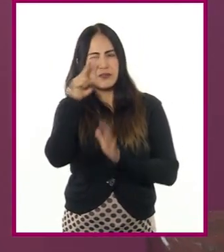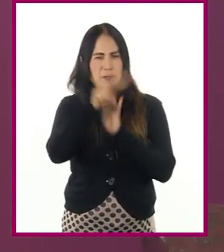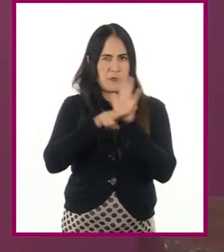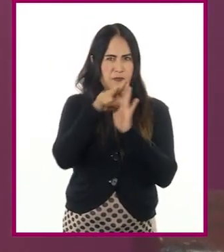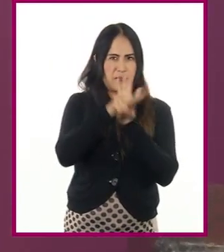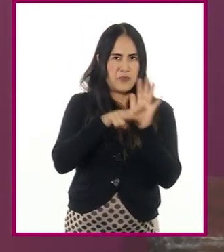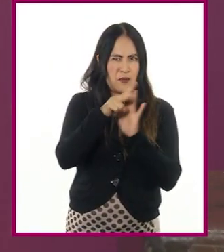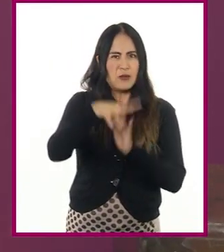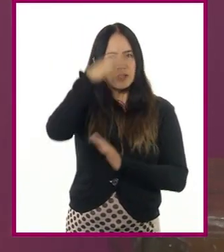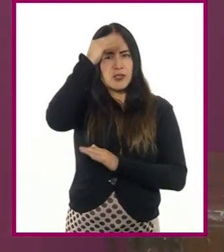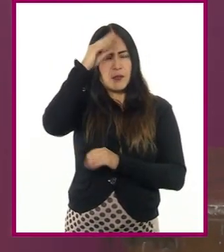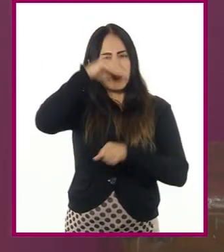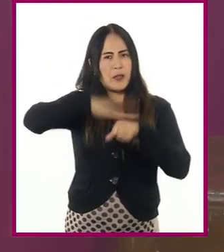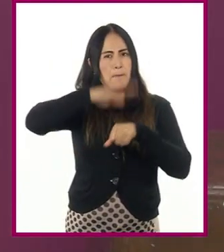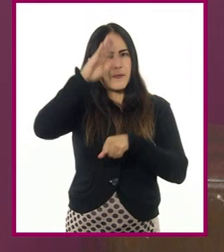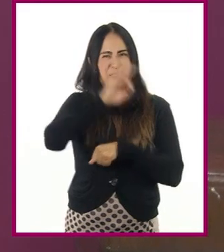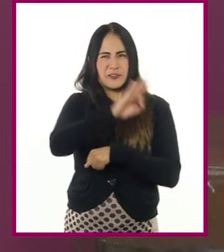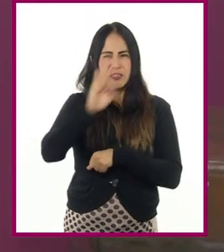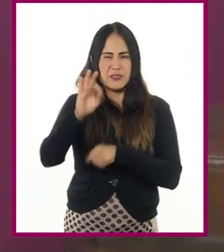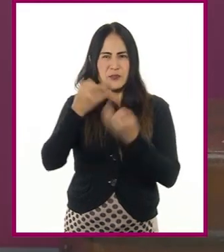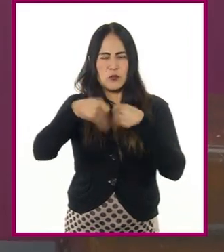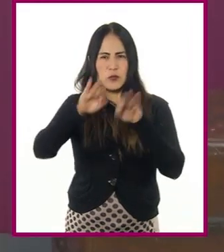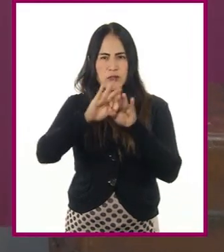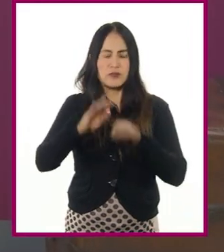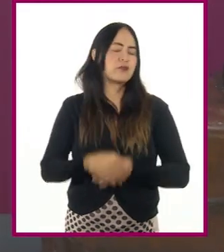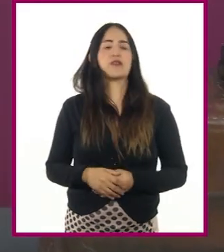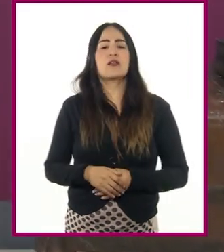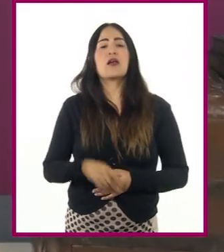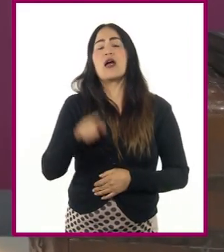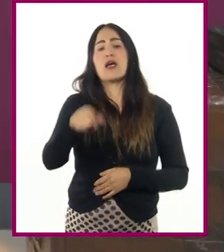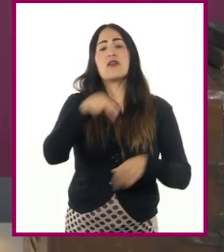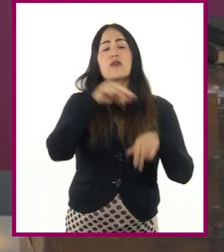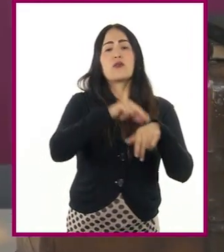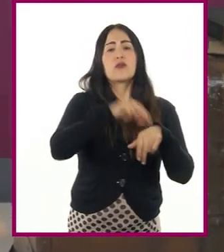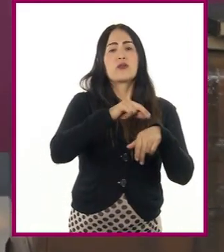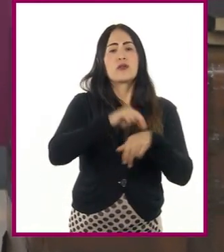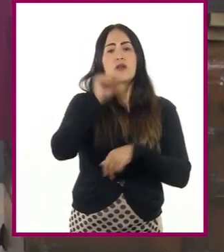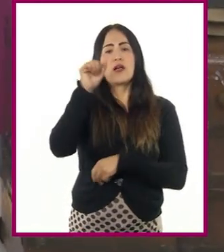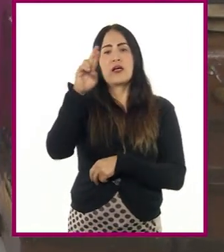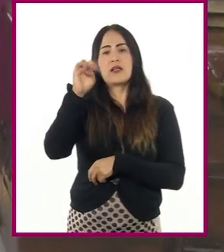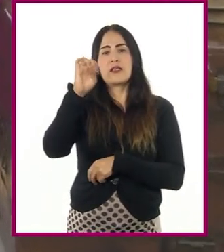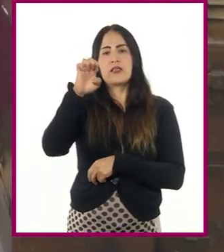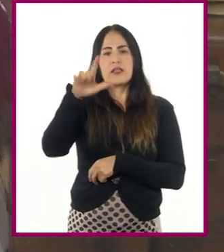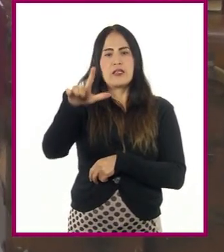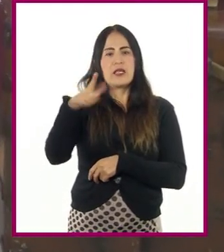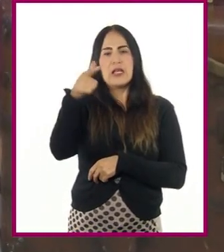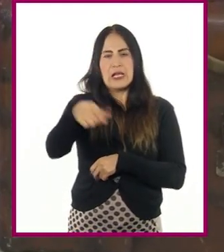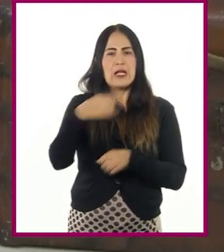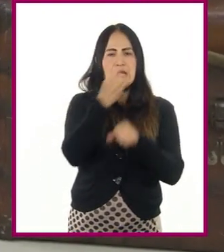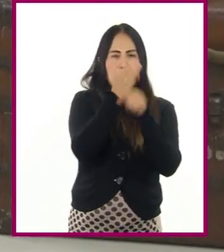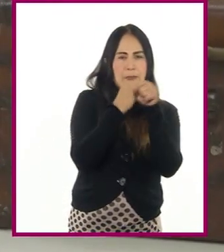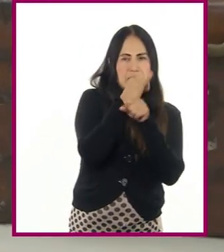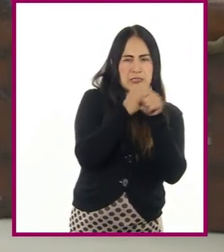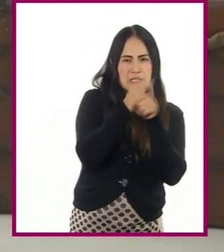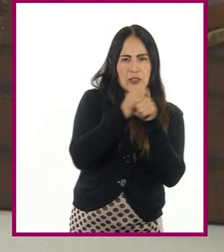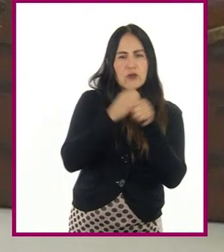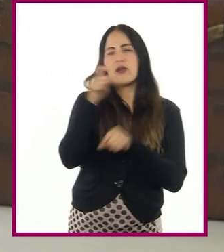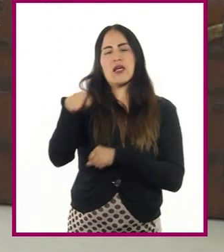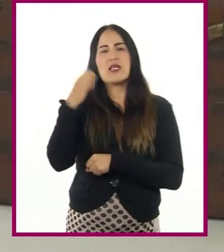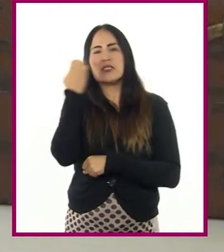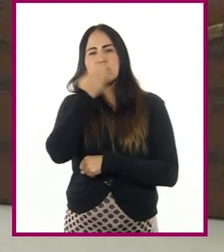el siguiente fragmento de una conferencia que dictó el doctor Ariel Rodríguez Curi, investigador del Colegio de